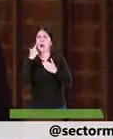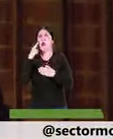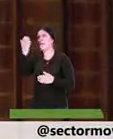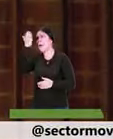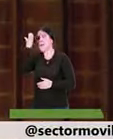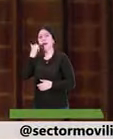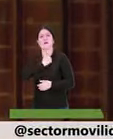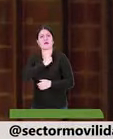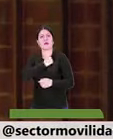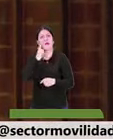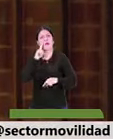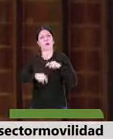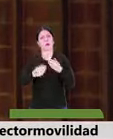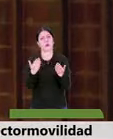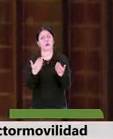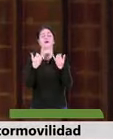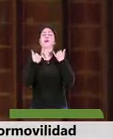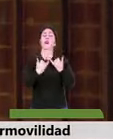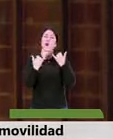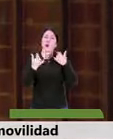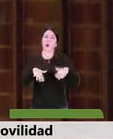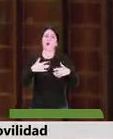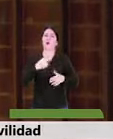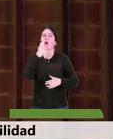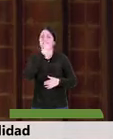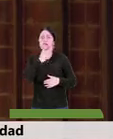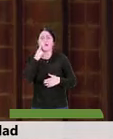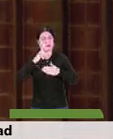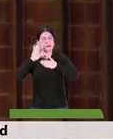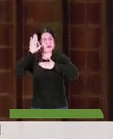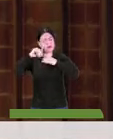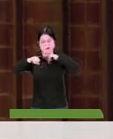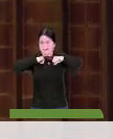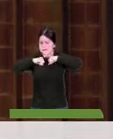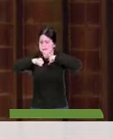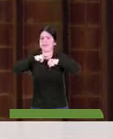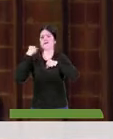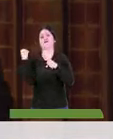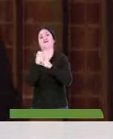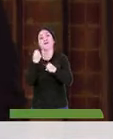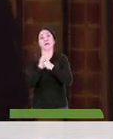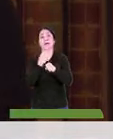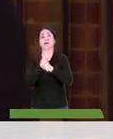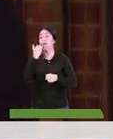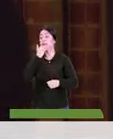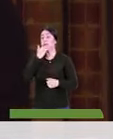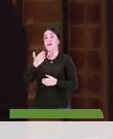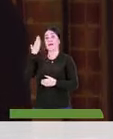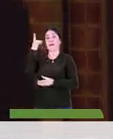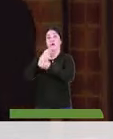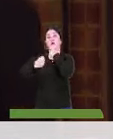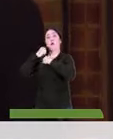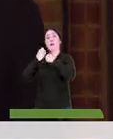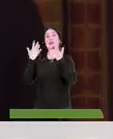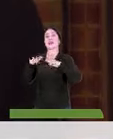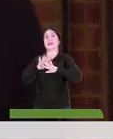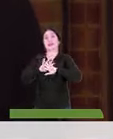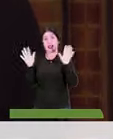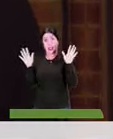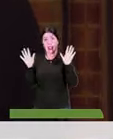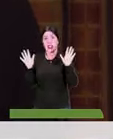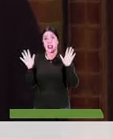Estamos trabajando muy comprometidos con este tema. Resulta que durante el año pasado se hizo la licitación precisamente de